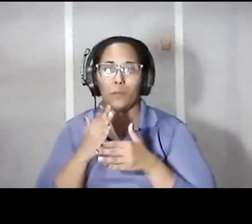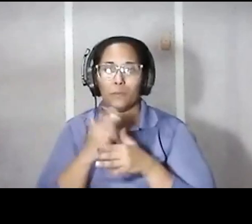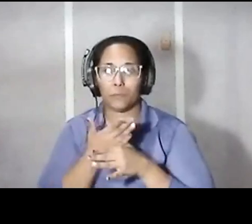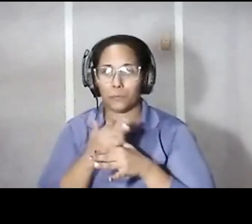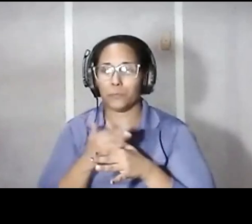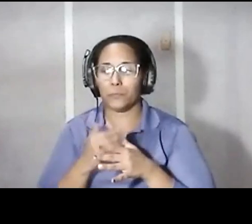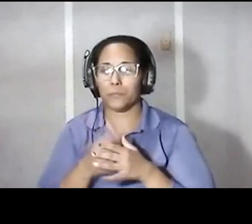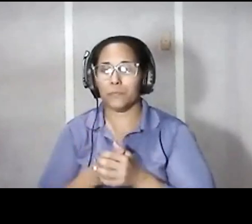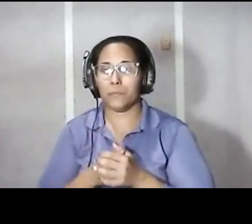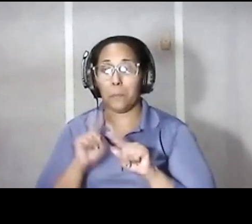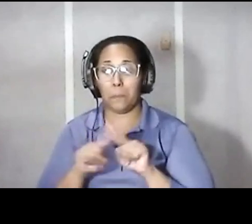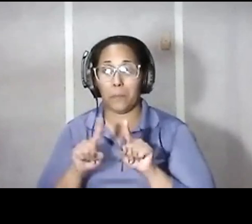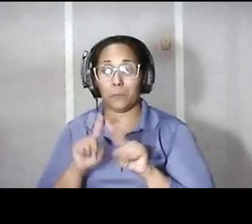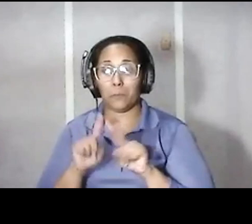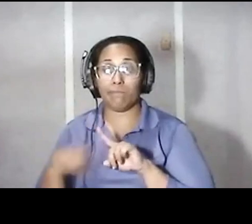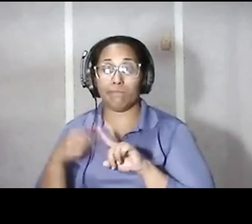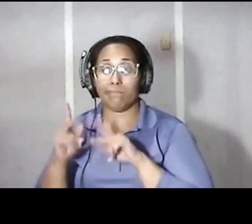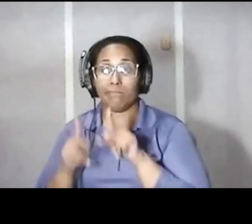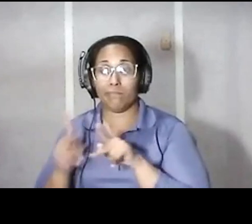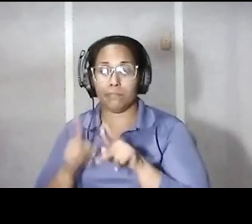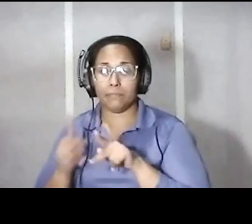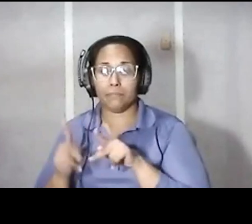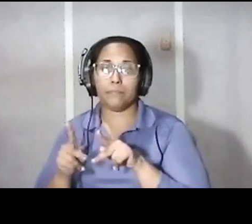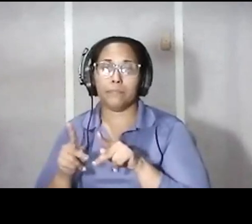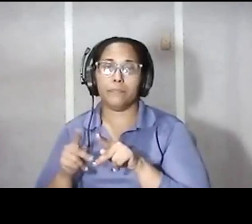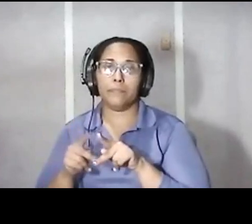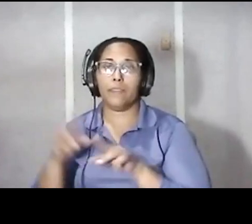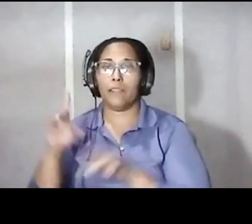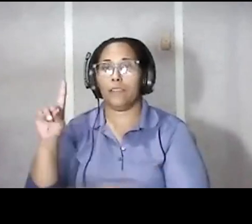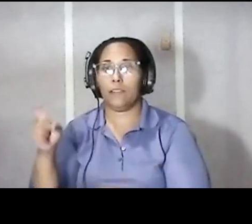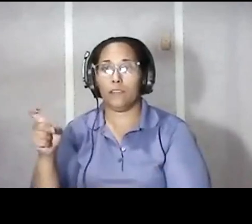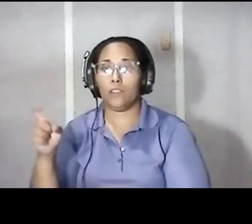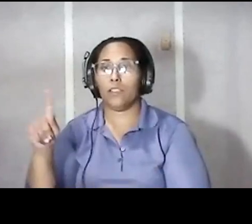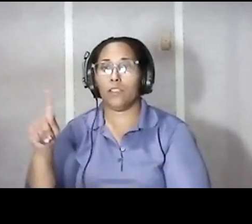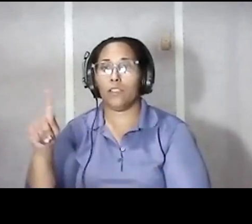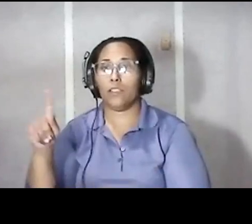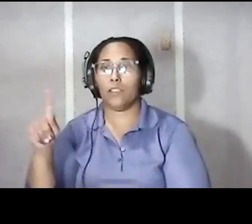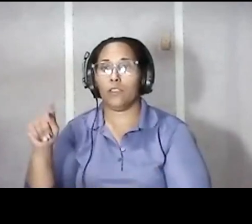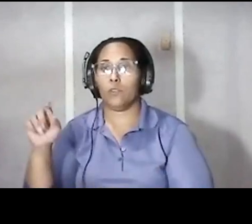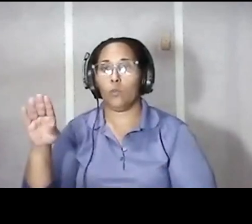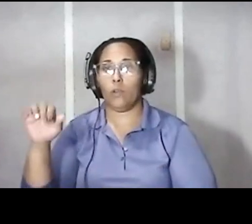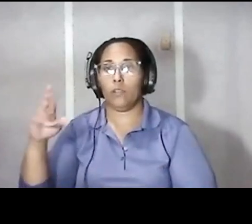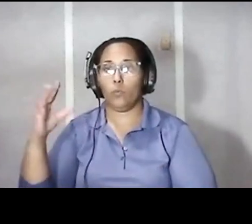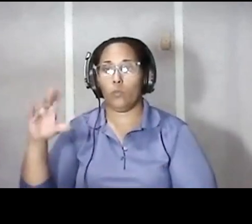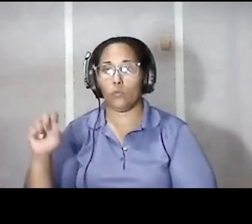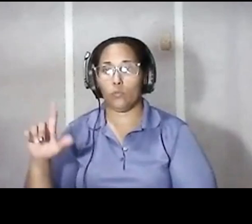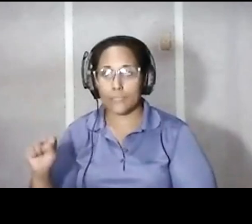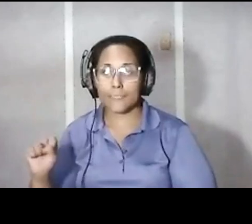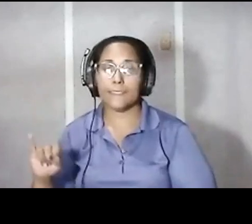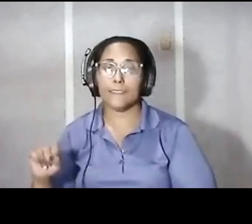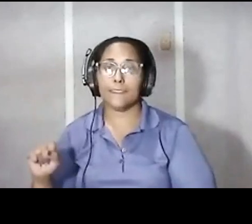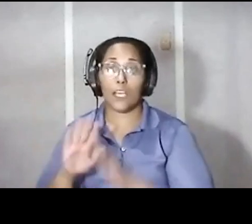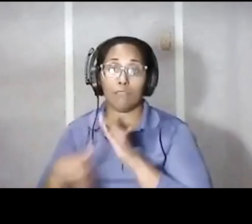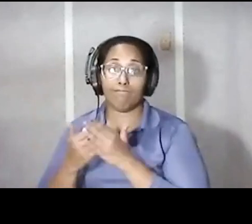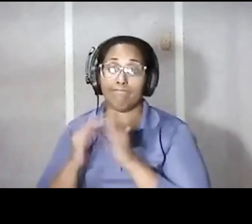y lo que compartimos y eso, pero cuando las personas las diagnosticaban con tuberculosis y llegaba a